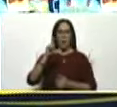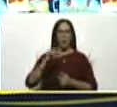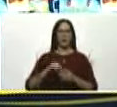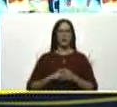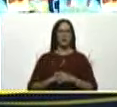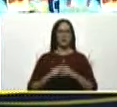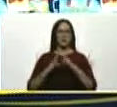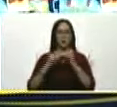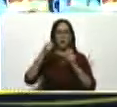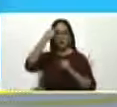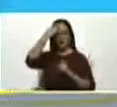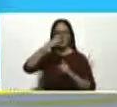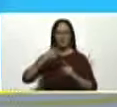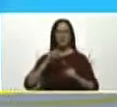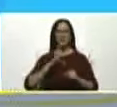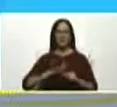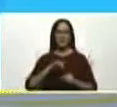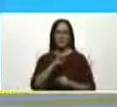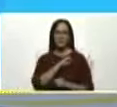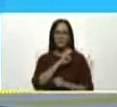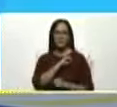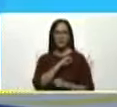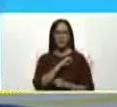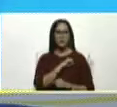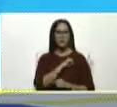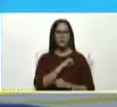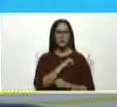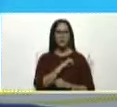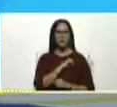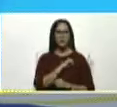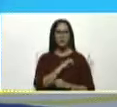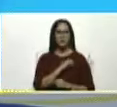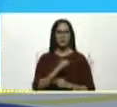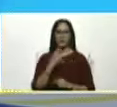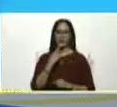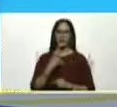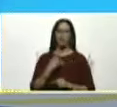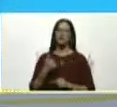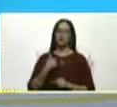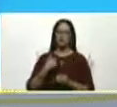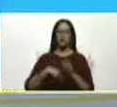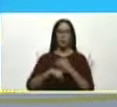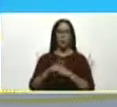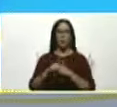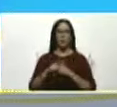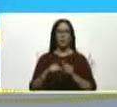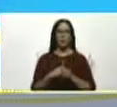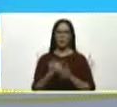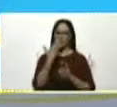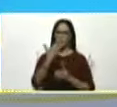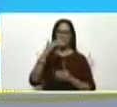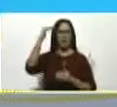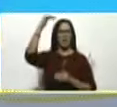Todo su pueblo estaba atemorizado. Y le dijo, yo voy a enfrentar a Goliat.